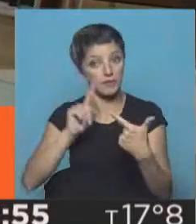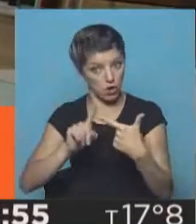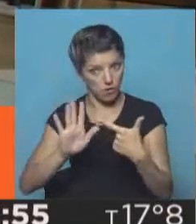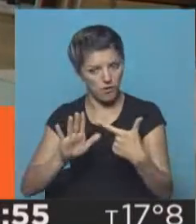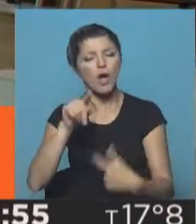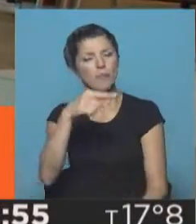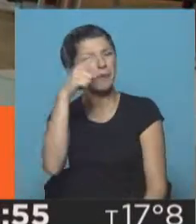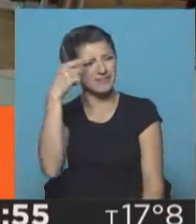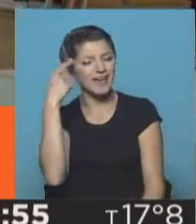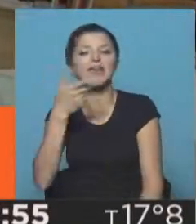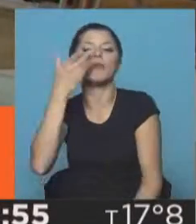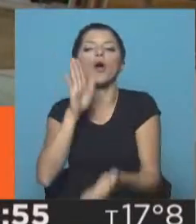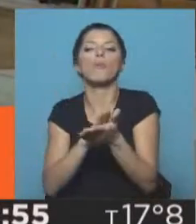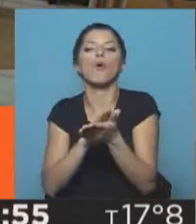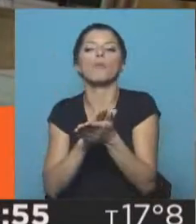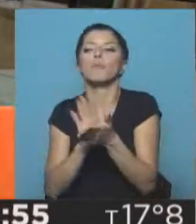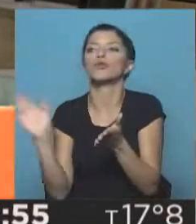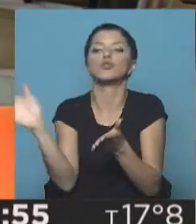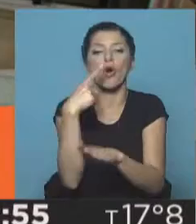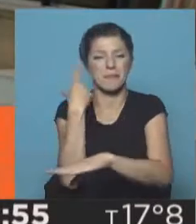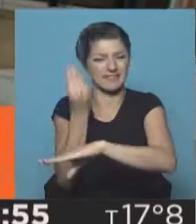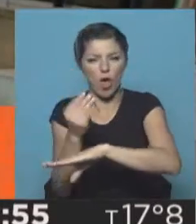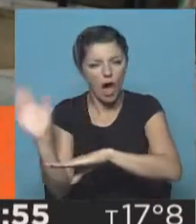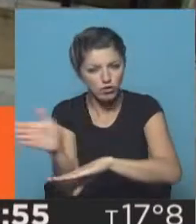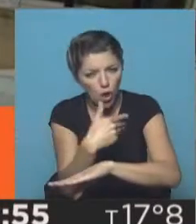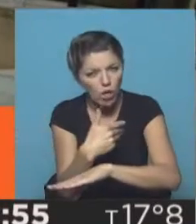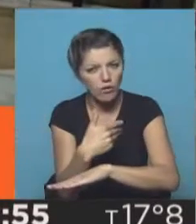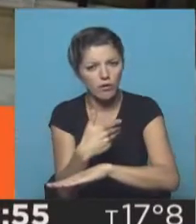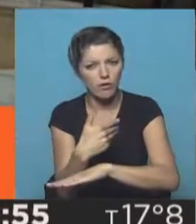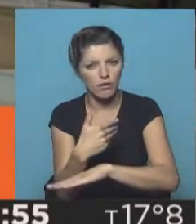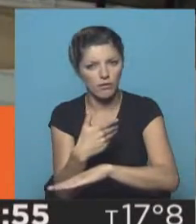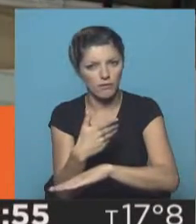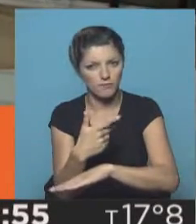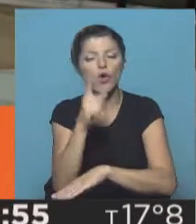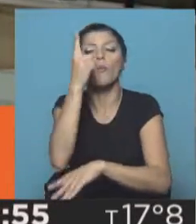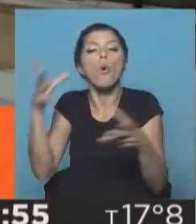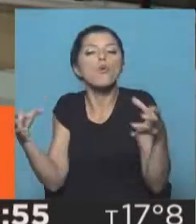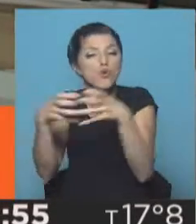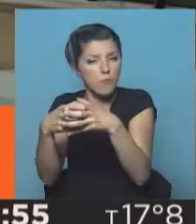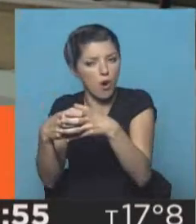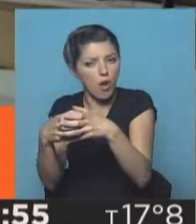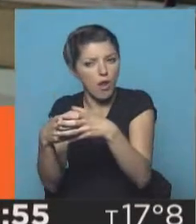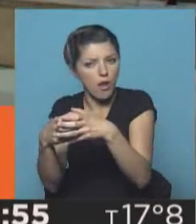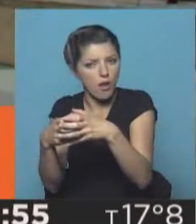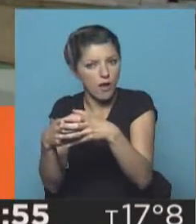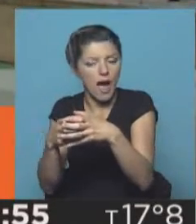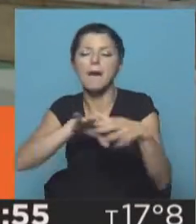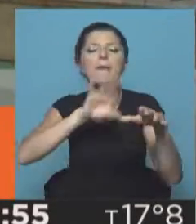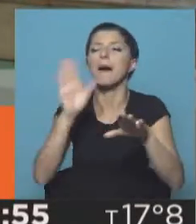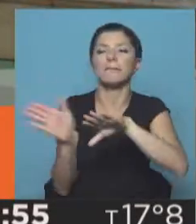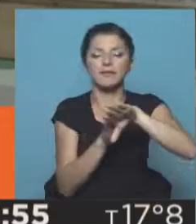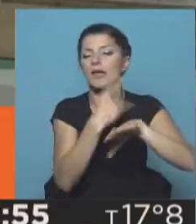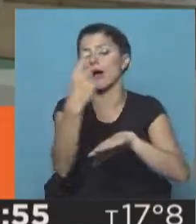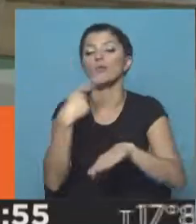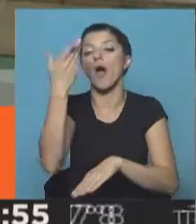plural, se está haciendo un enfoque ahora desde un conjunto, desde un colectivo, más que distintas individualidades que coincidan? Y por